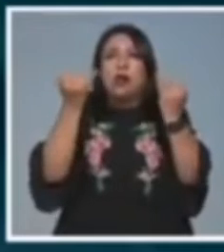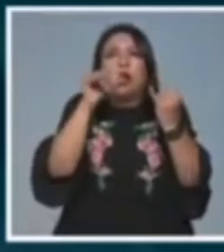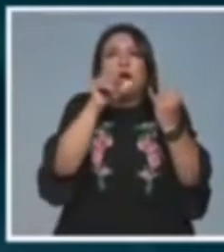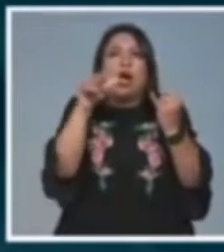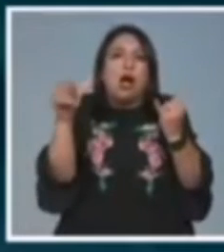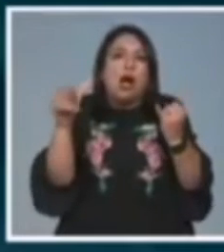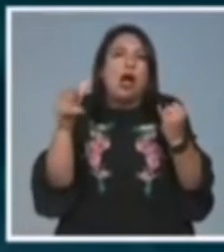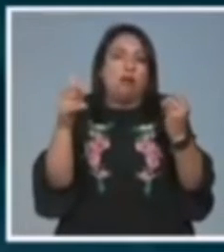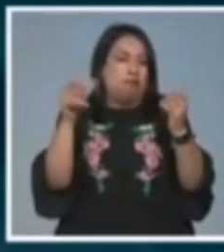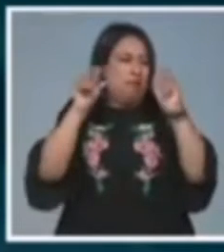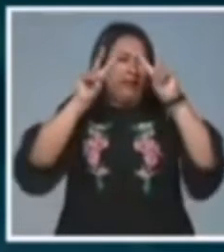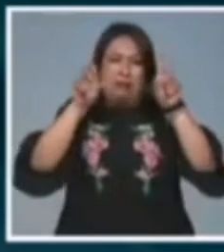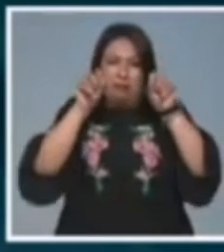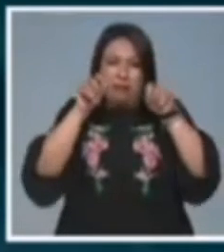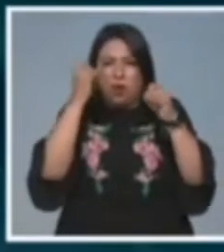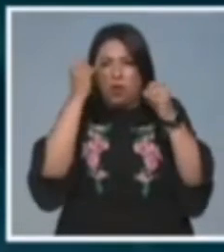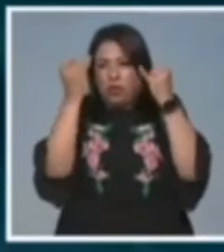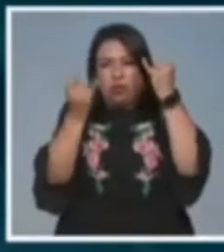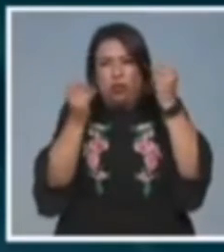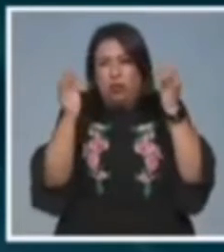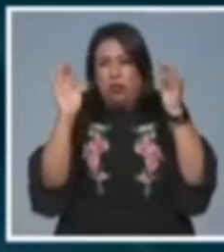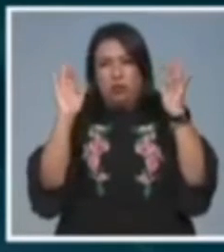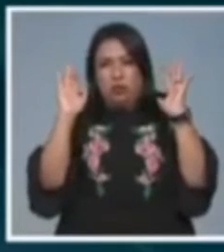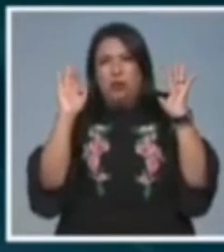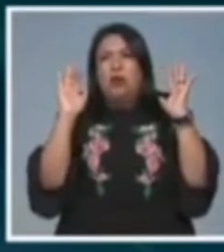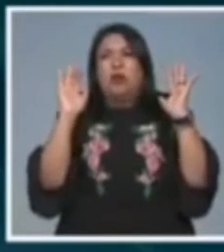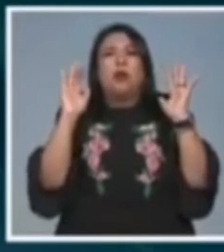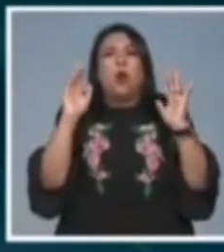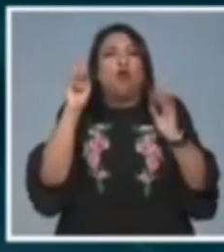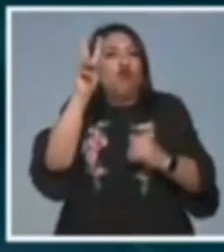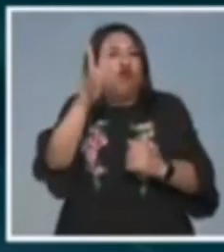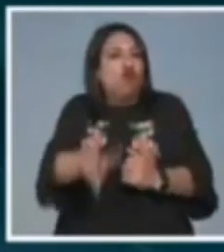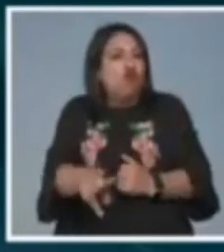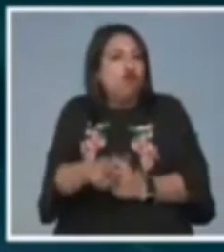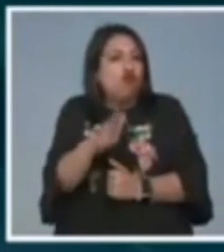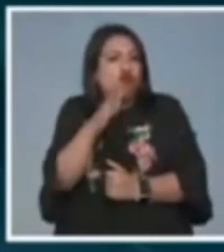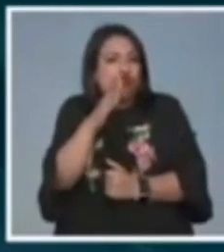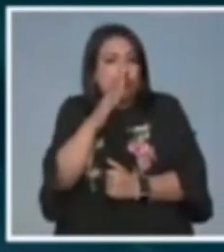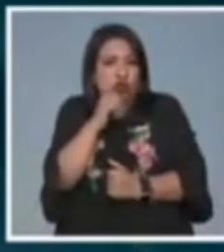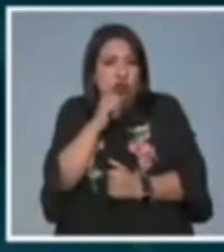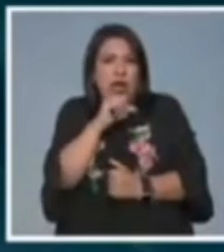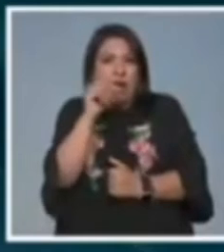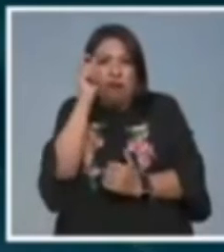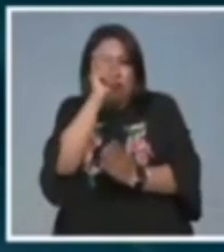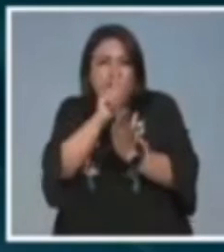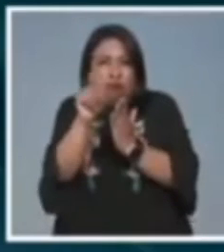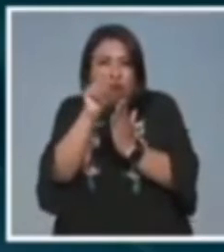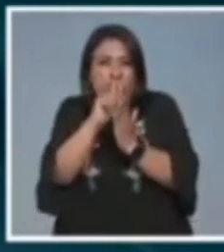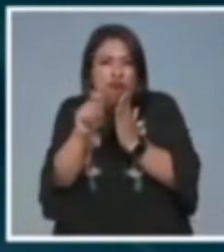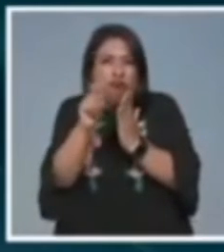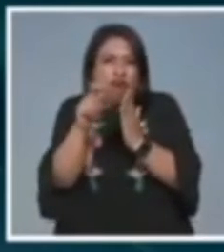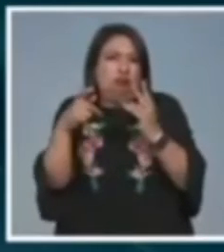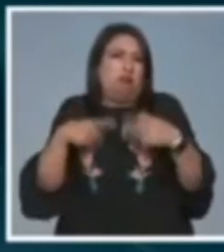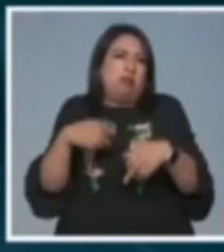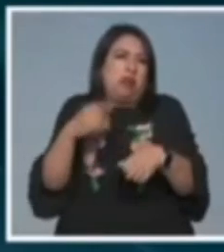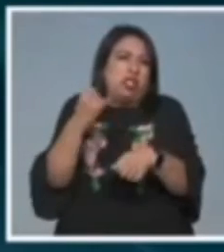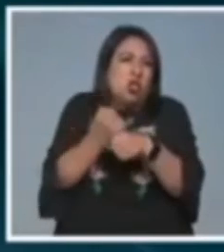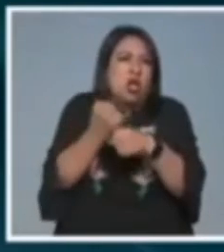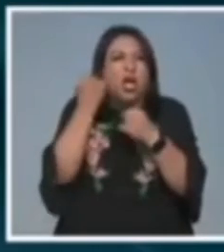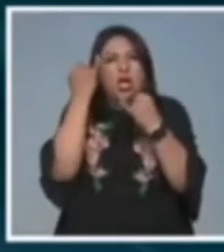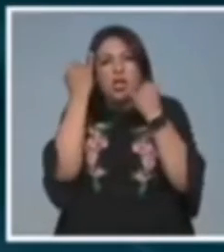cuanto a la fantasía refiero cuando han realidad que en la creación de sus personajes